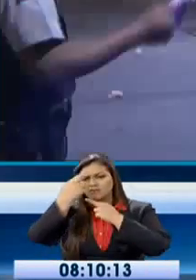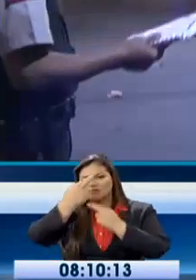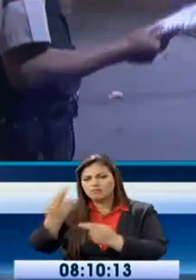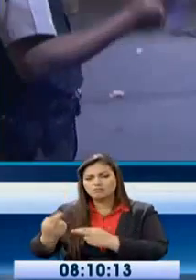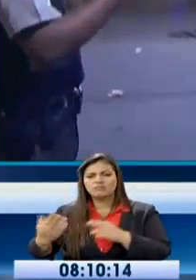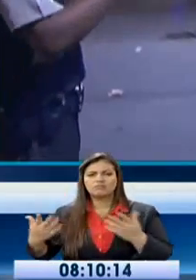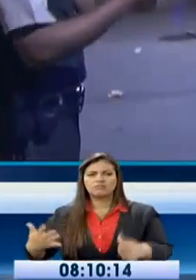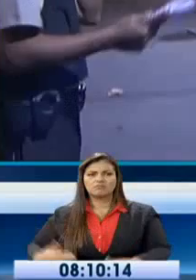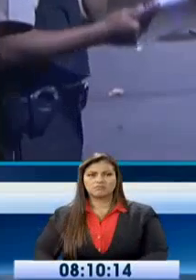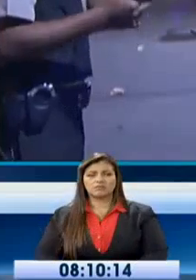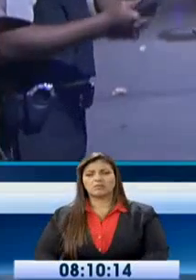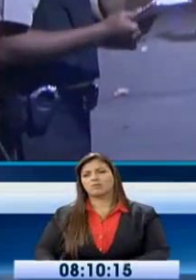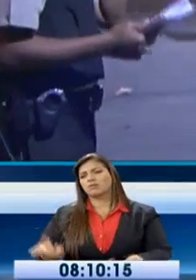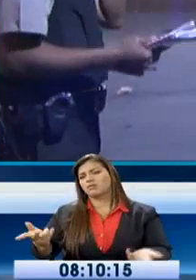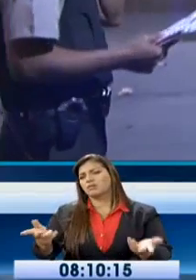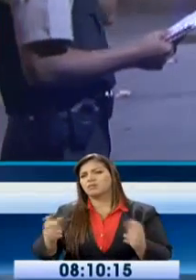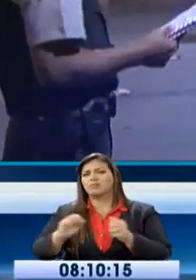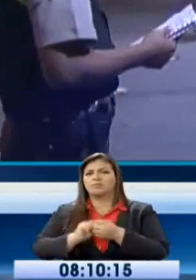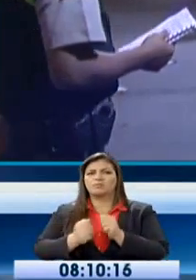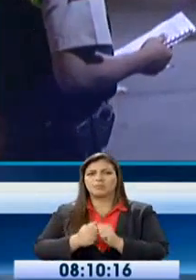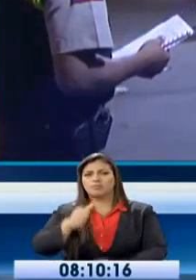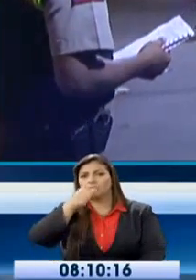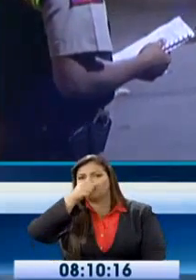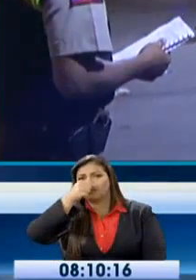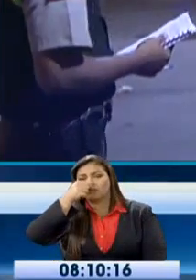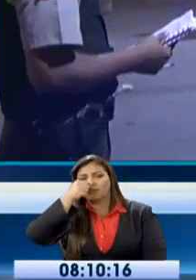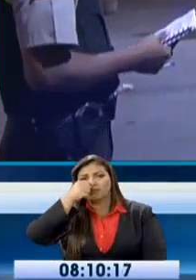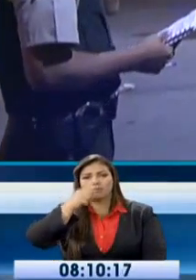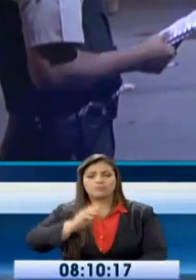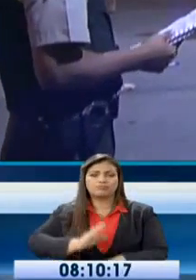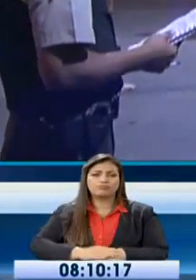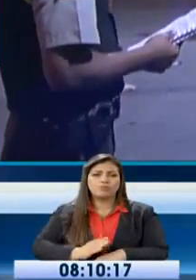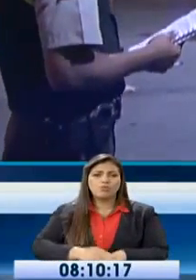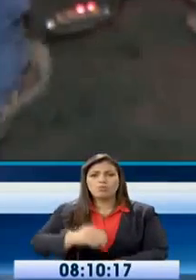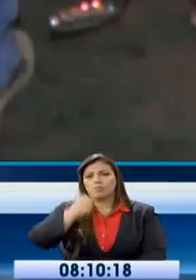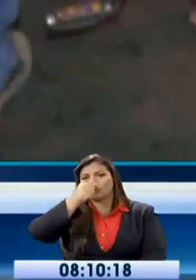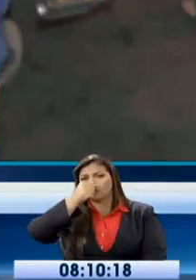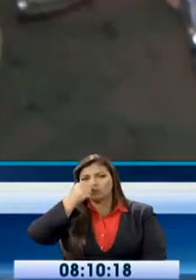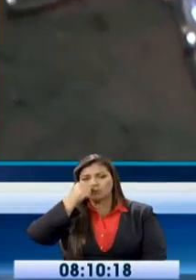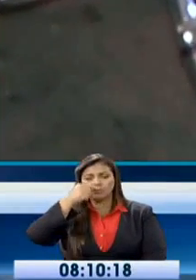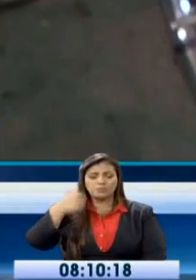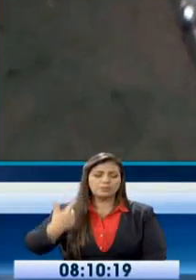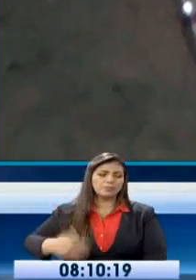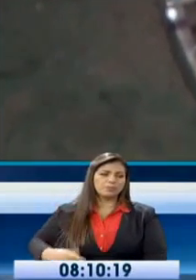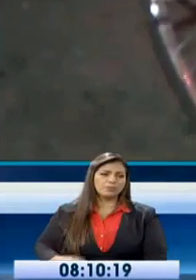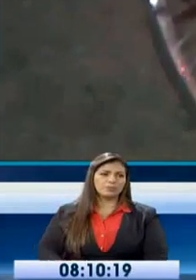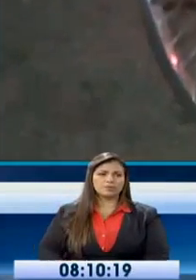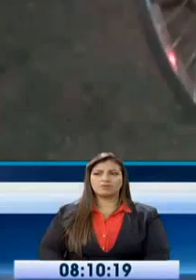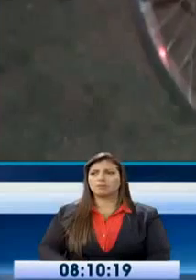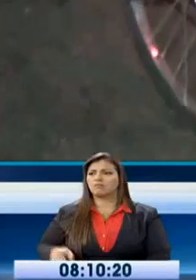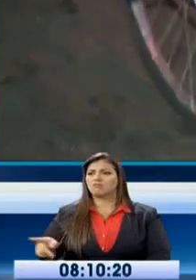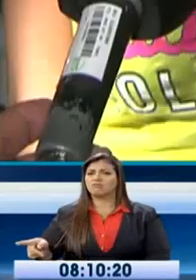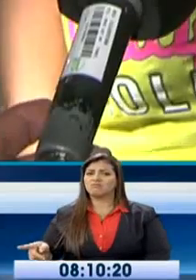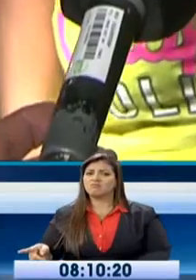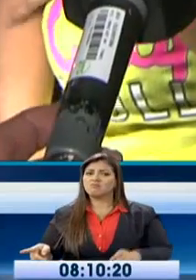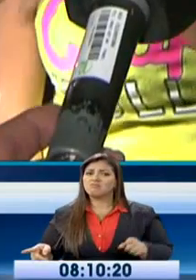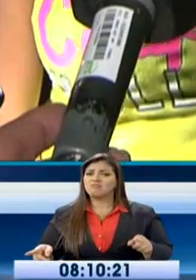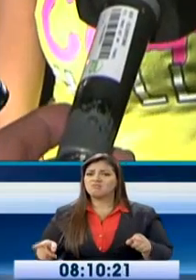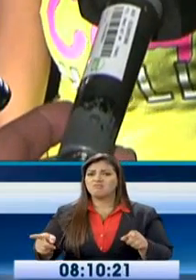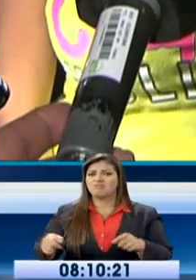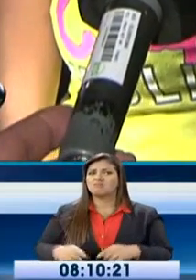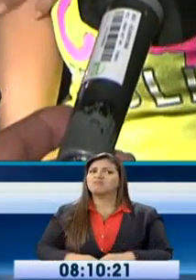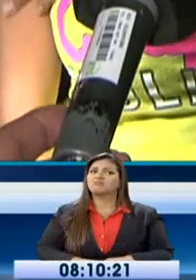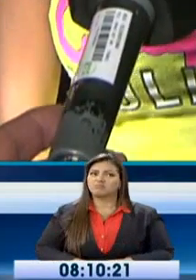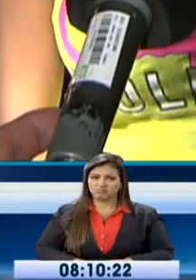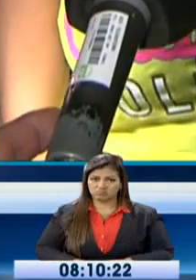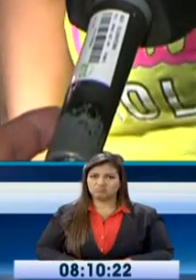problema de las drogas es otra cosa que nos está acarreando en muchos problemas. Aquí tenemos un solar al lado, donde ahí viene el chambero, vacía la basura,